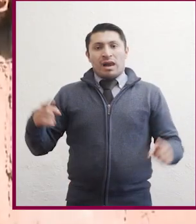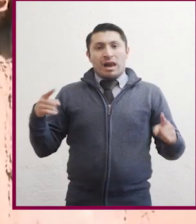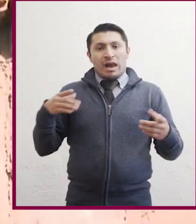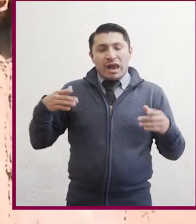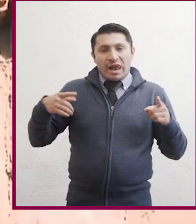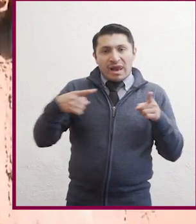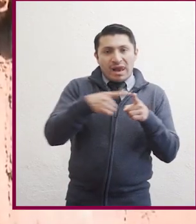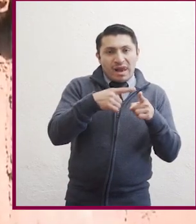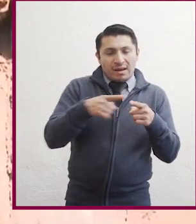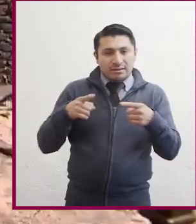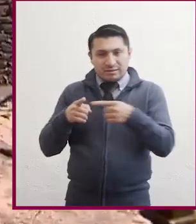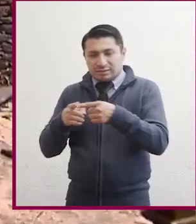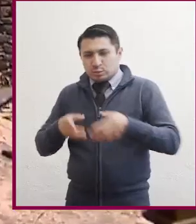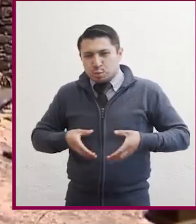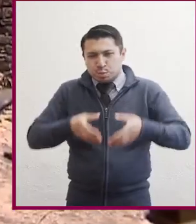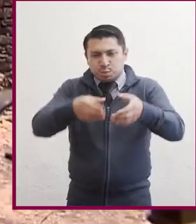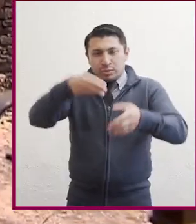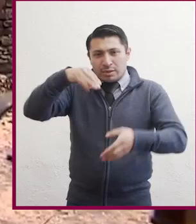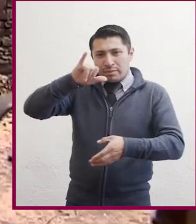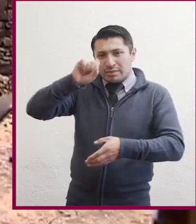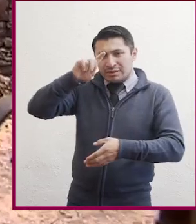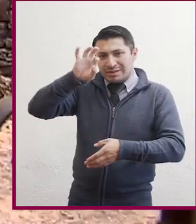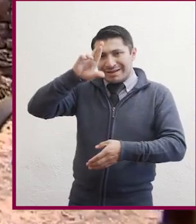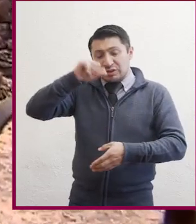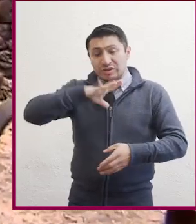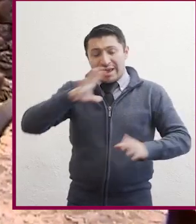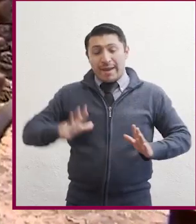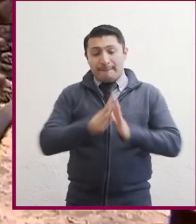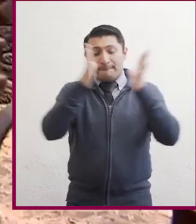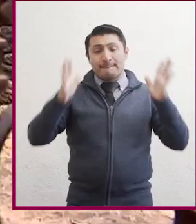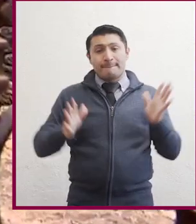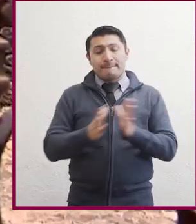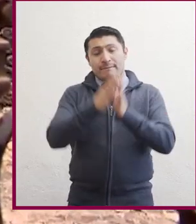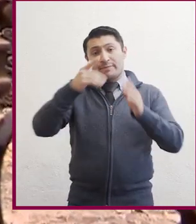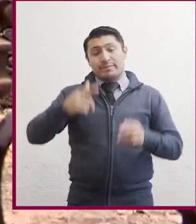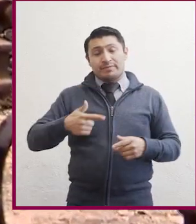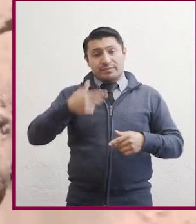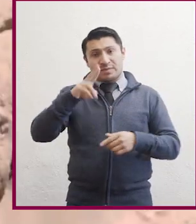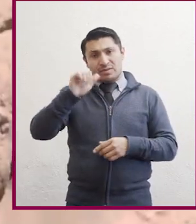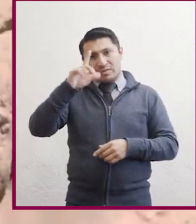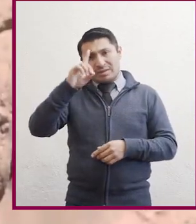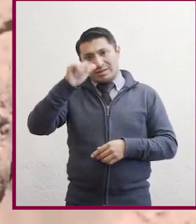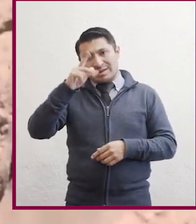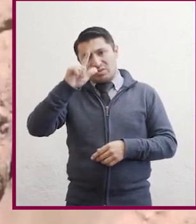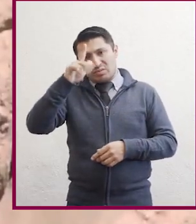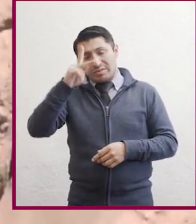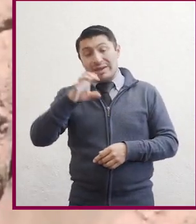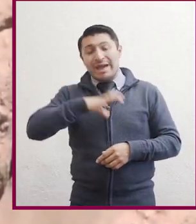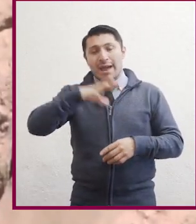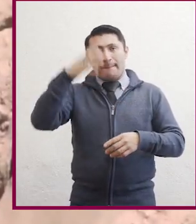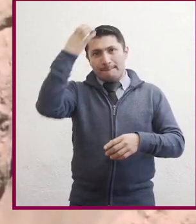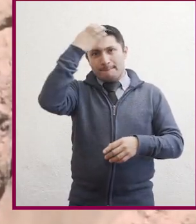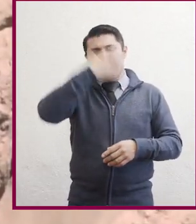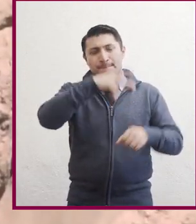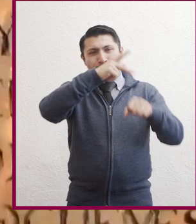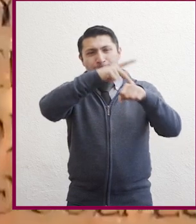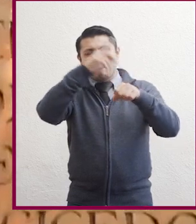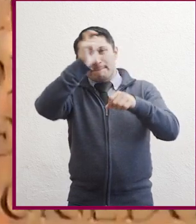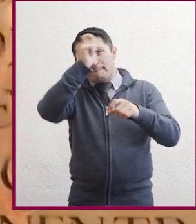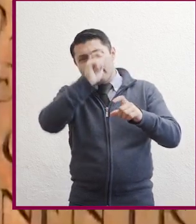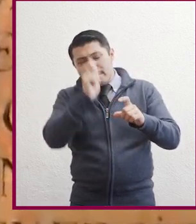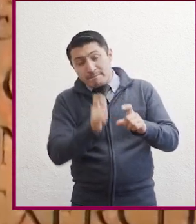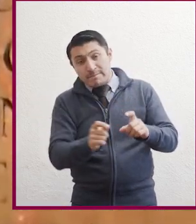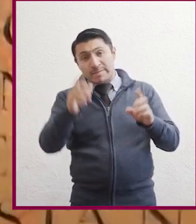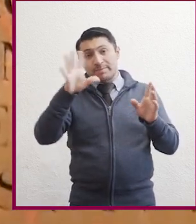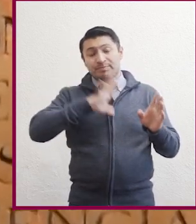En el cruce con la prolongación de Misterios sobrevive la fuente del acueducto de Guadalupe, adornada con rostros de piedra y con